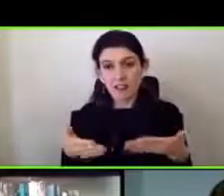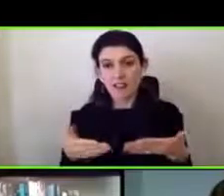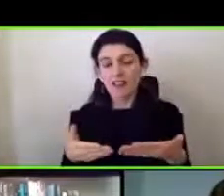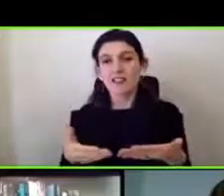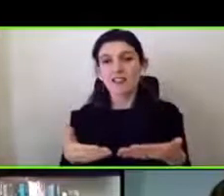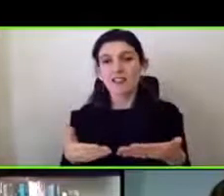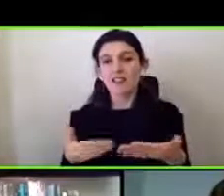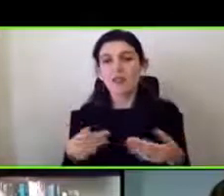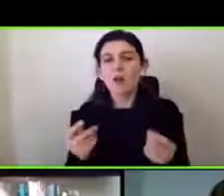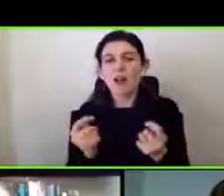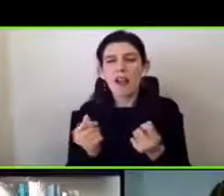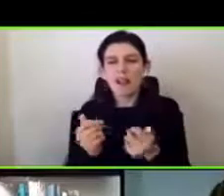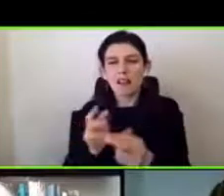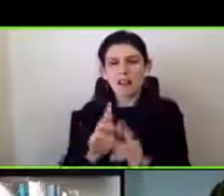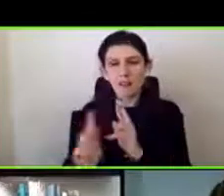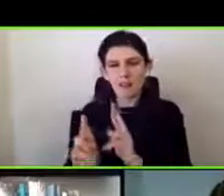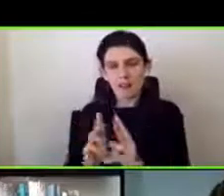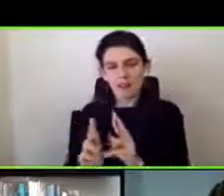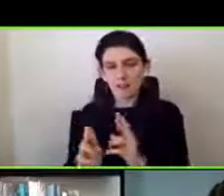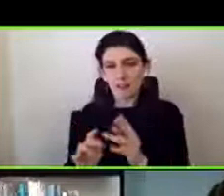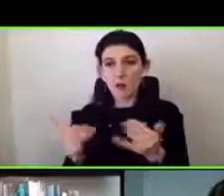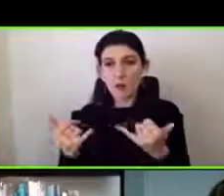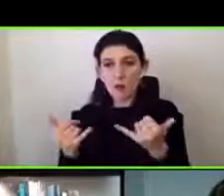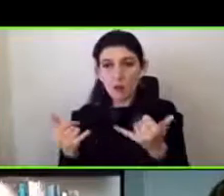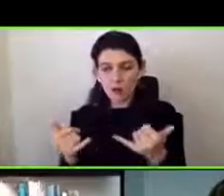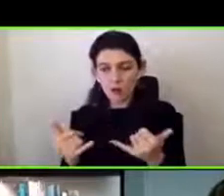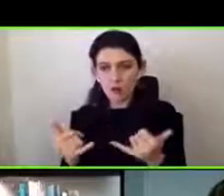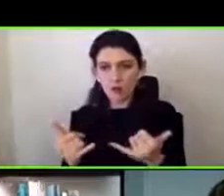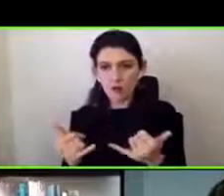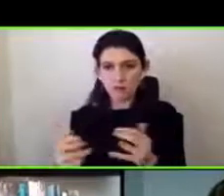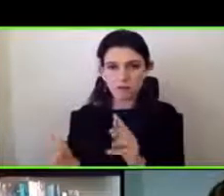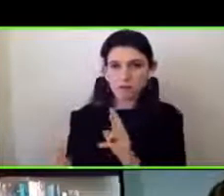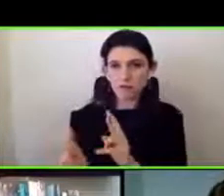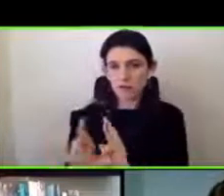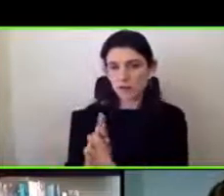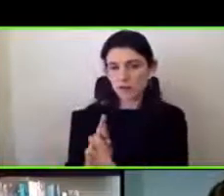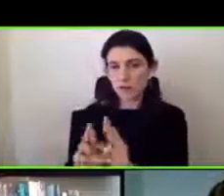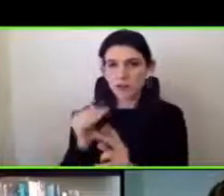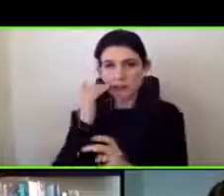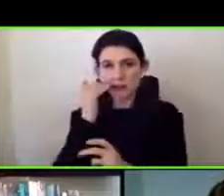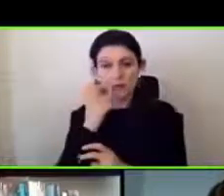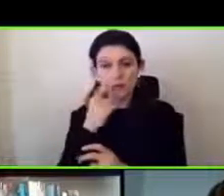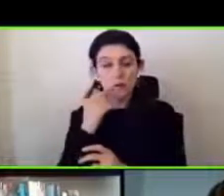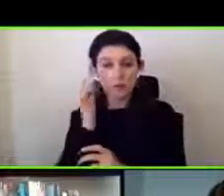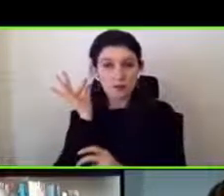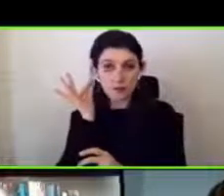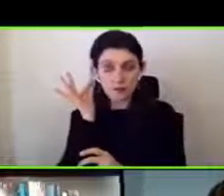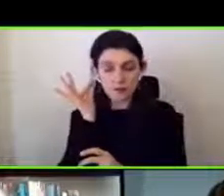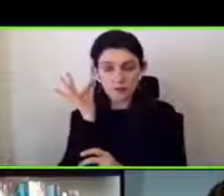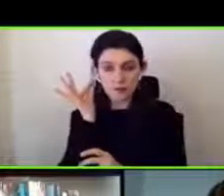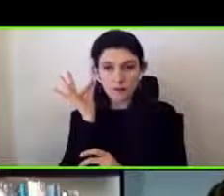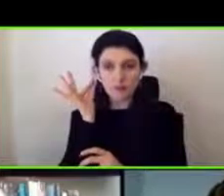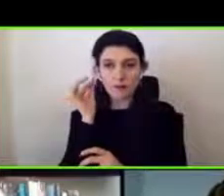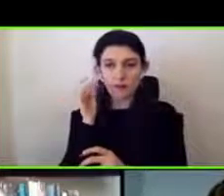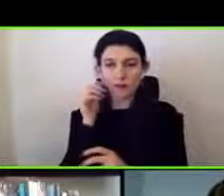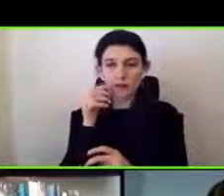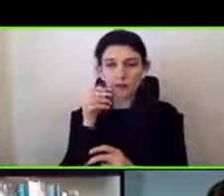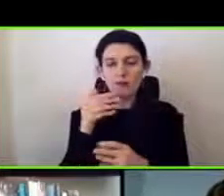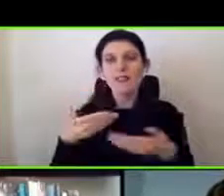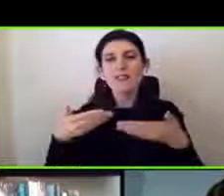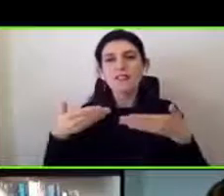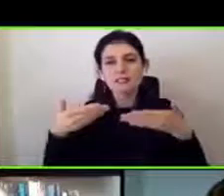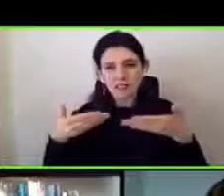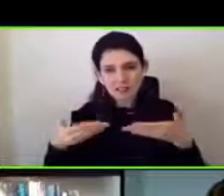interacción, utilizar el espacio del juego interactuando con los niños, las niñas, estando presentes en